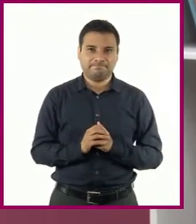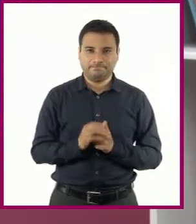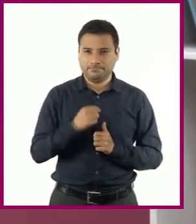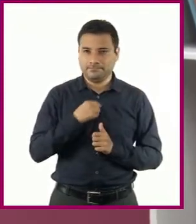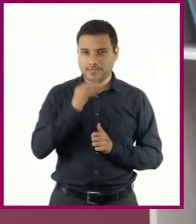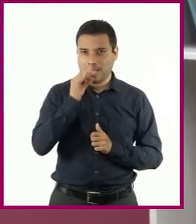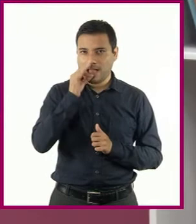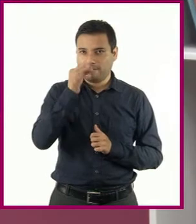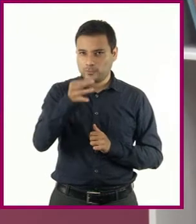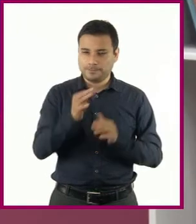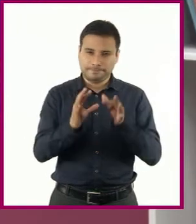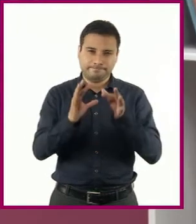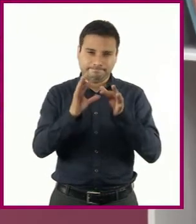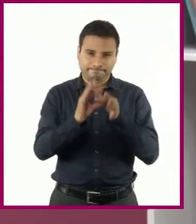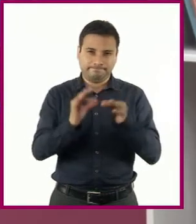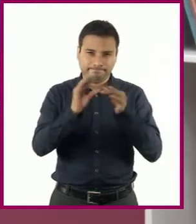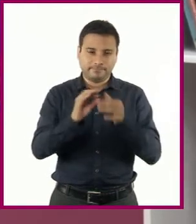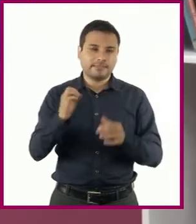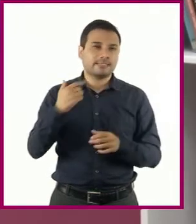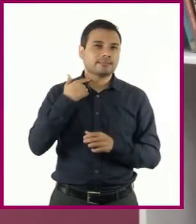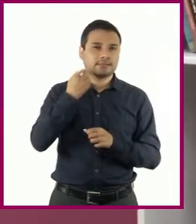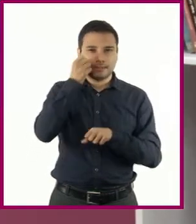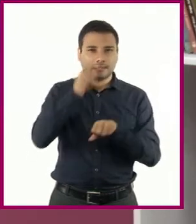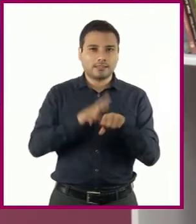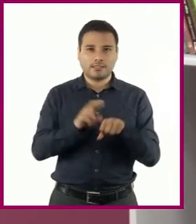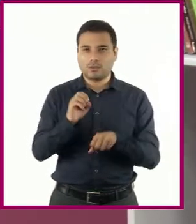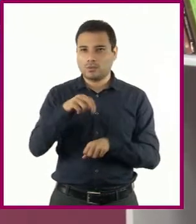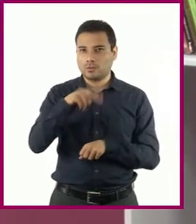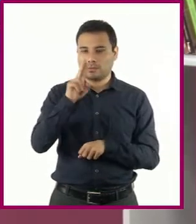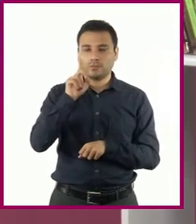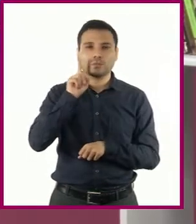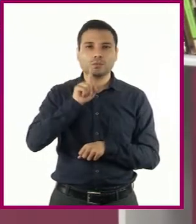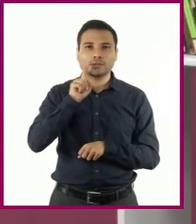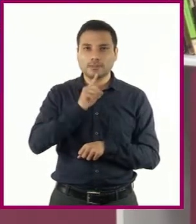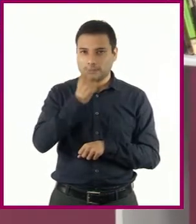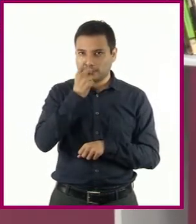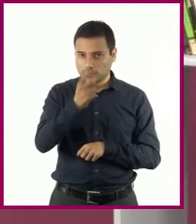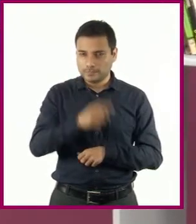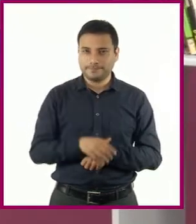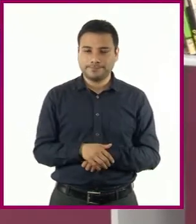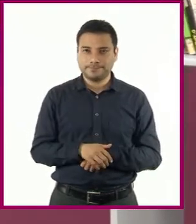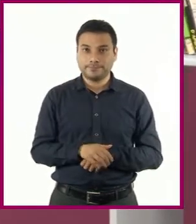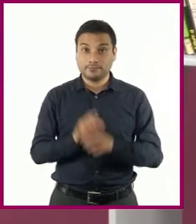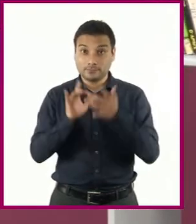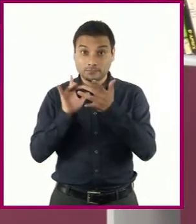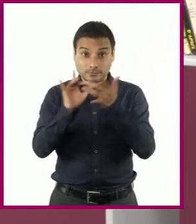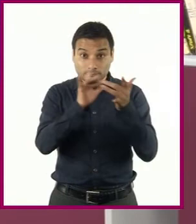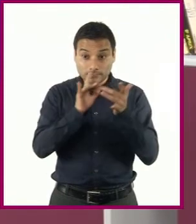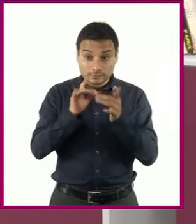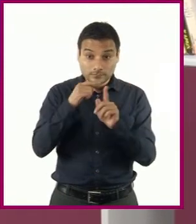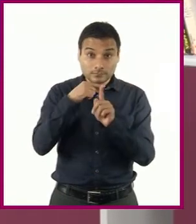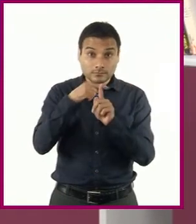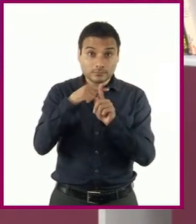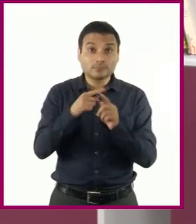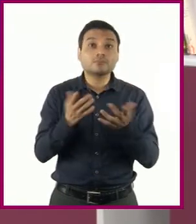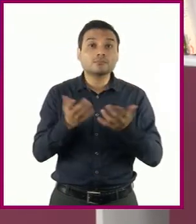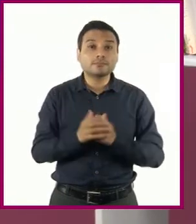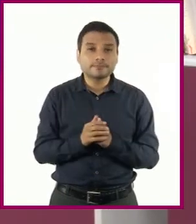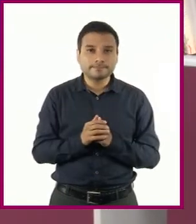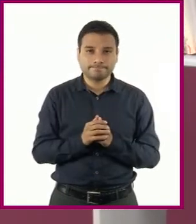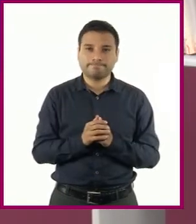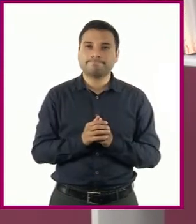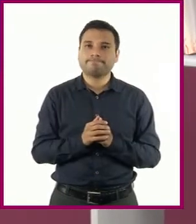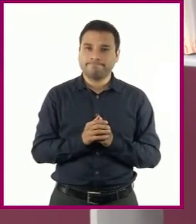Kofi Annan, exsecretario general de las Naciones Unidas, y dice: para que la globalización sea positiva, ha de serlo